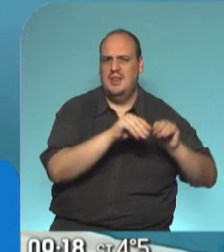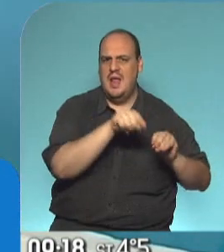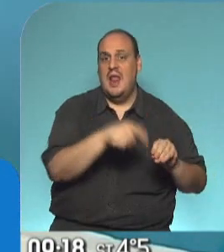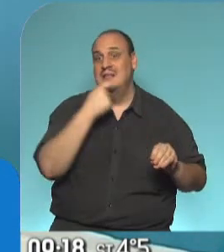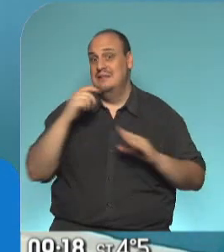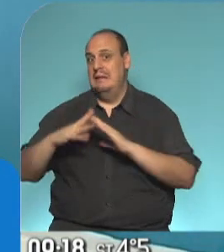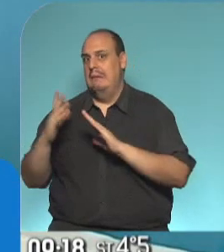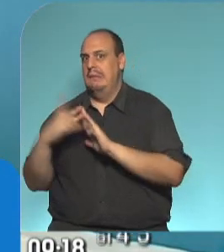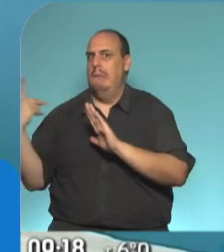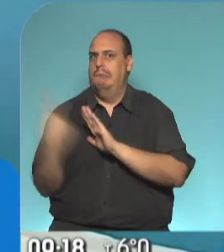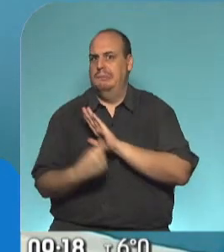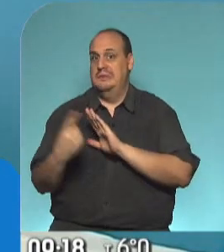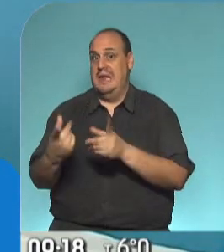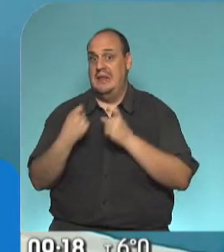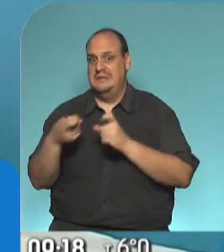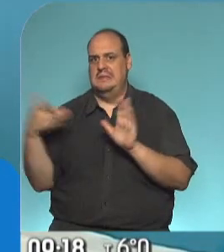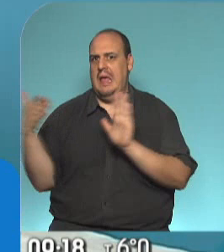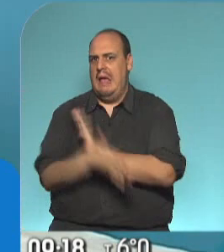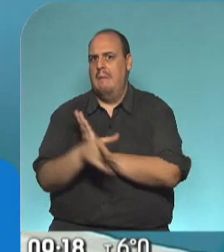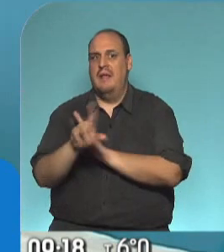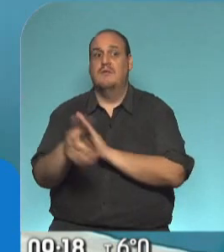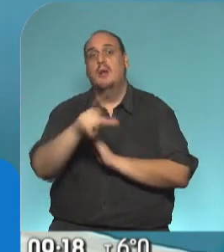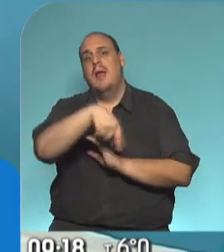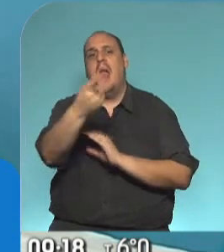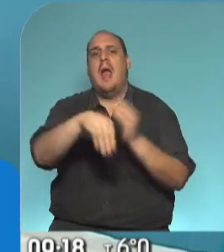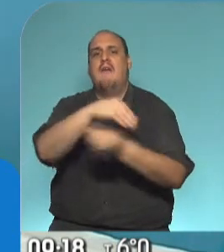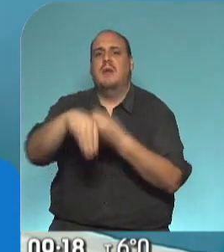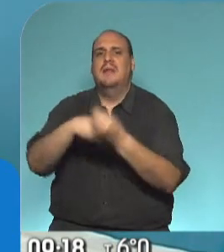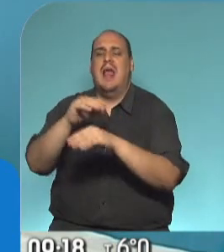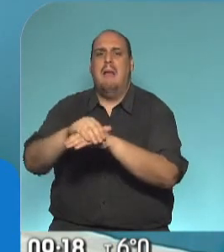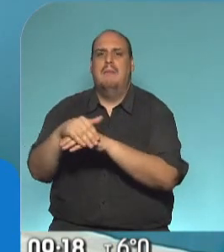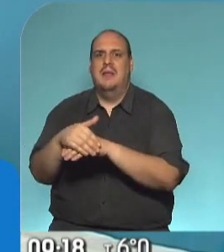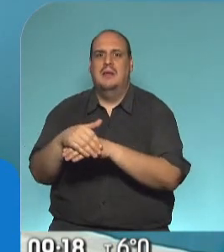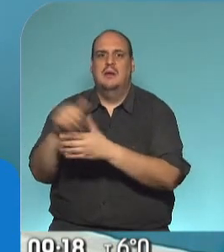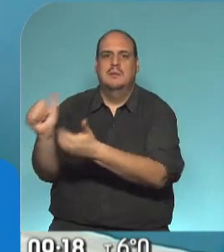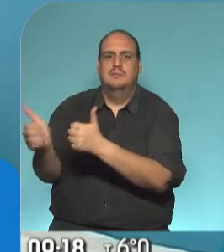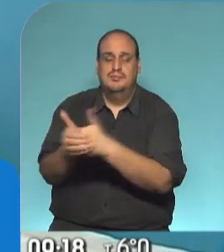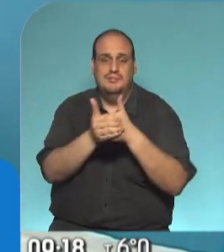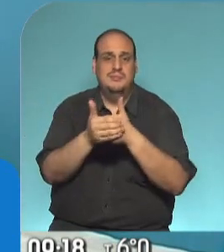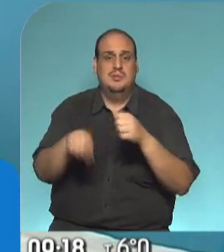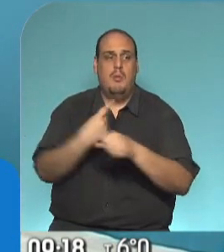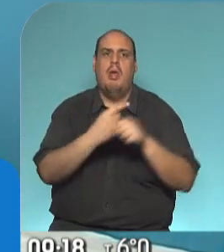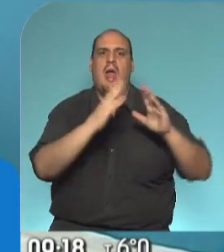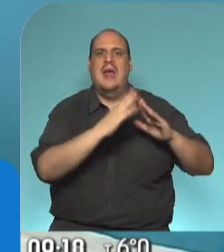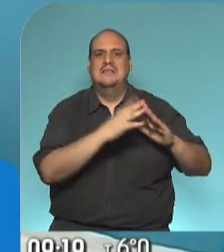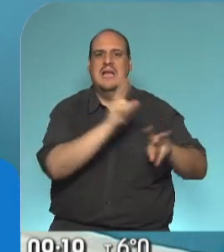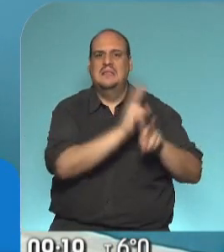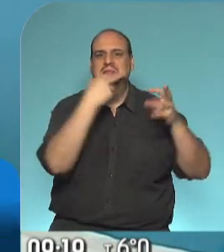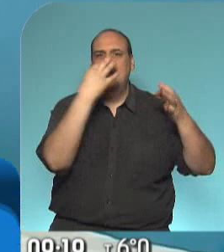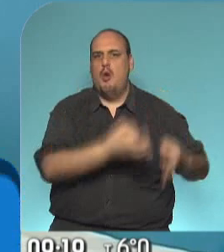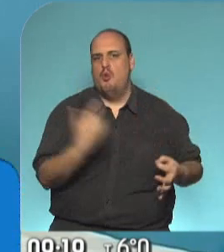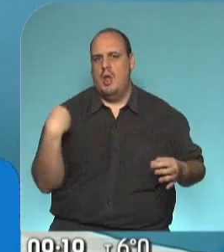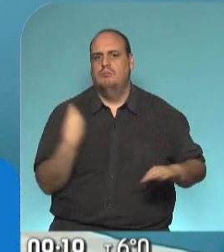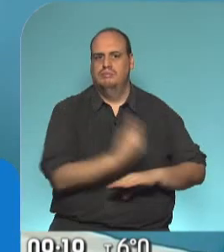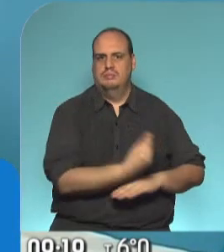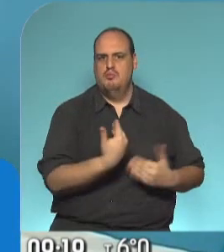irse de su casa y no tienen un reemplazo donde ir por familiares y amigos, pueden acudir a esos hogares de protección integral.